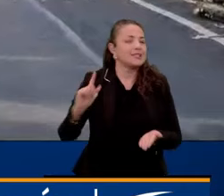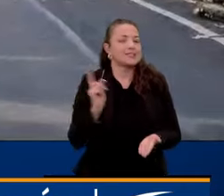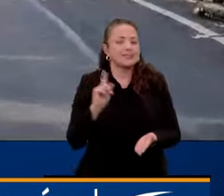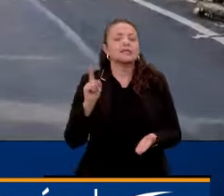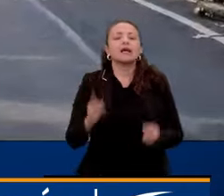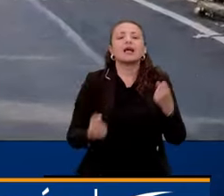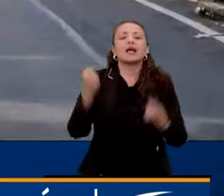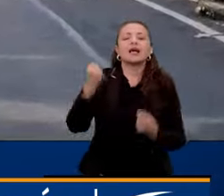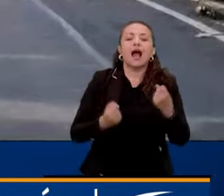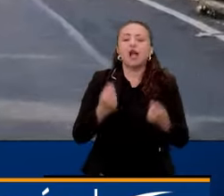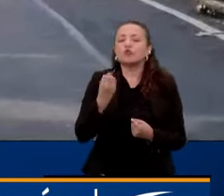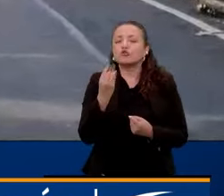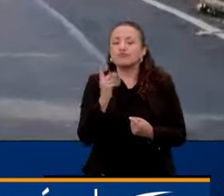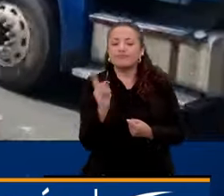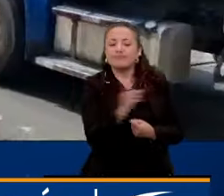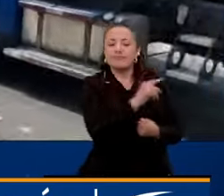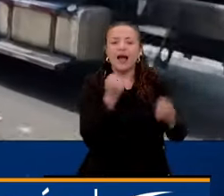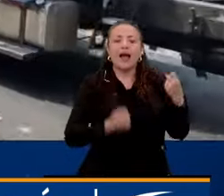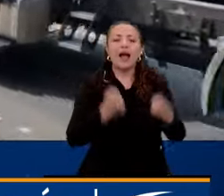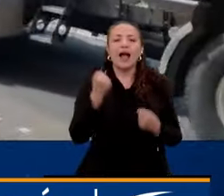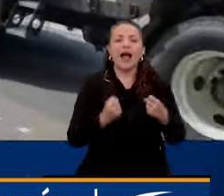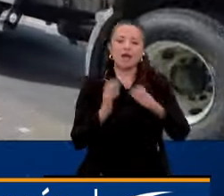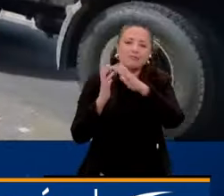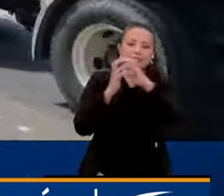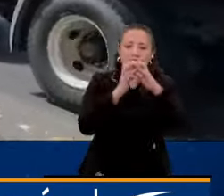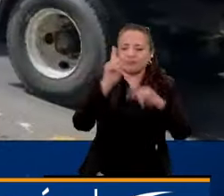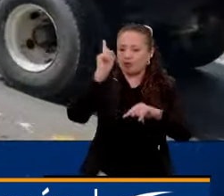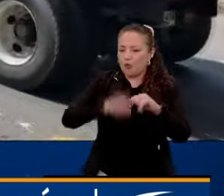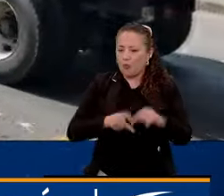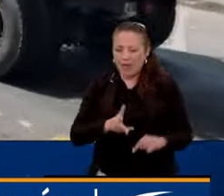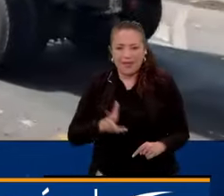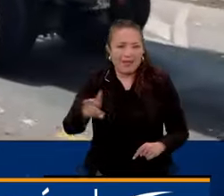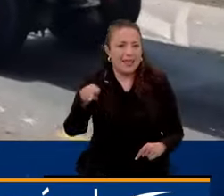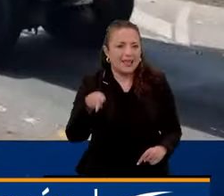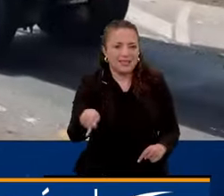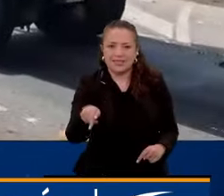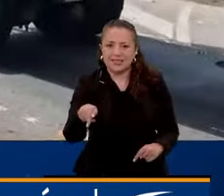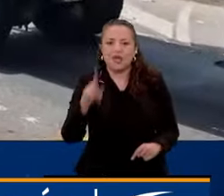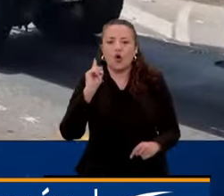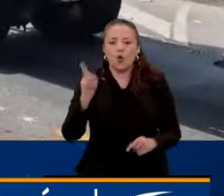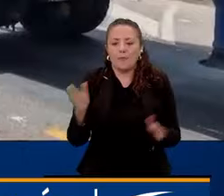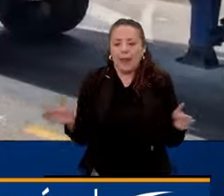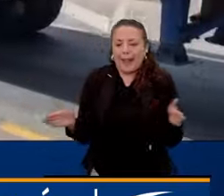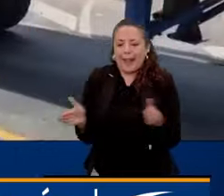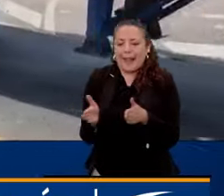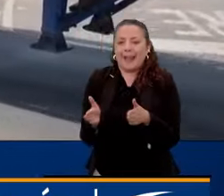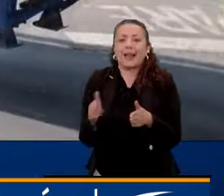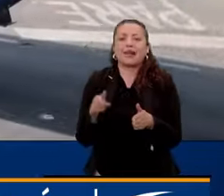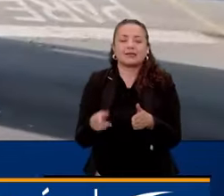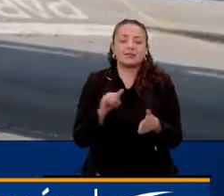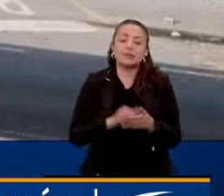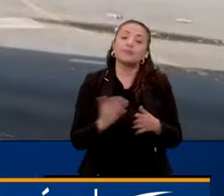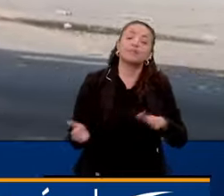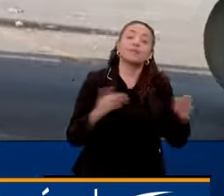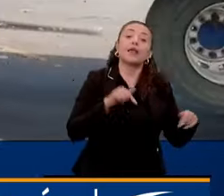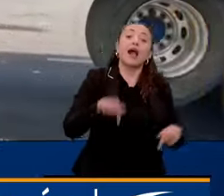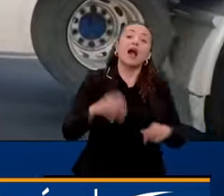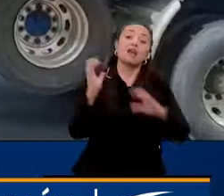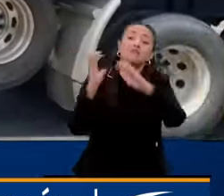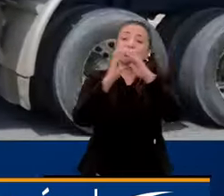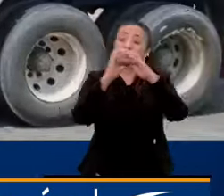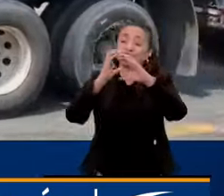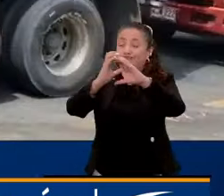vehículos o muchos de los vehículos de carga pesada no se pueden desplazar por este corredor Vial por lo estrecho en este momento los vehículos de carga